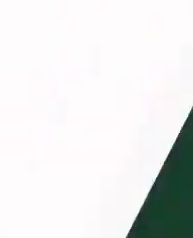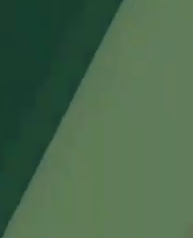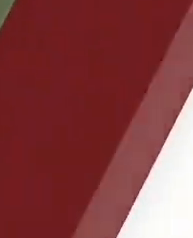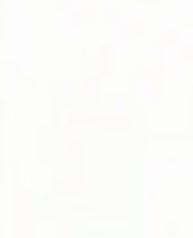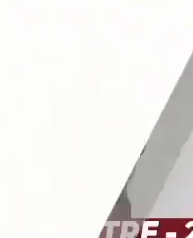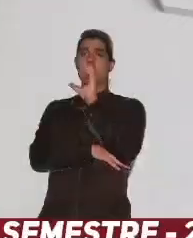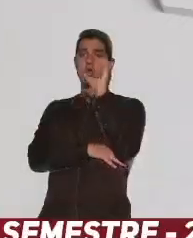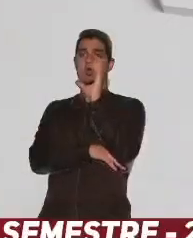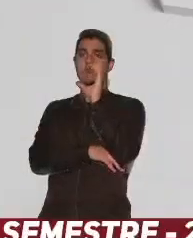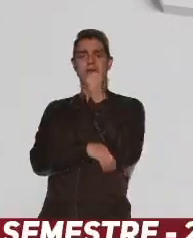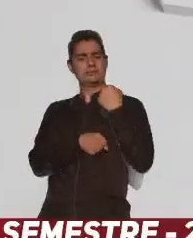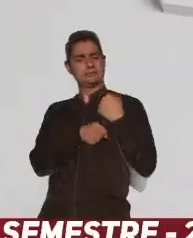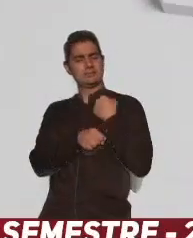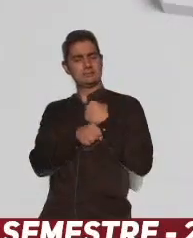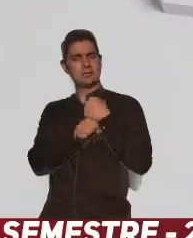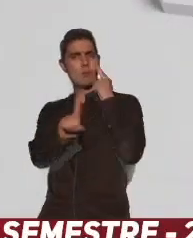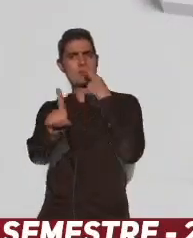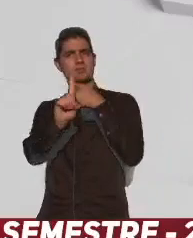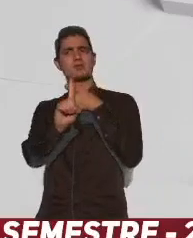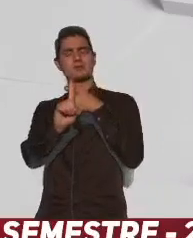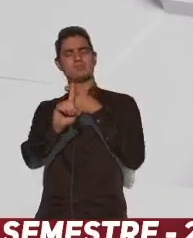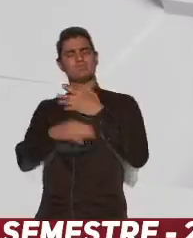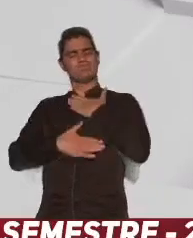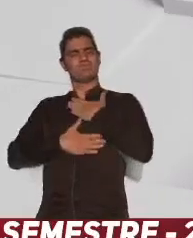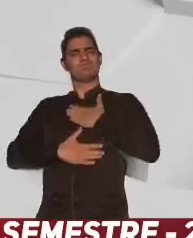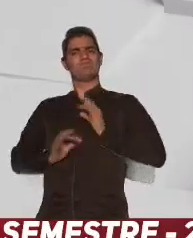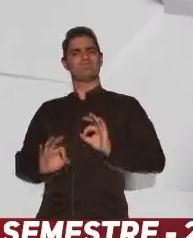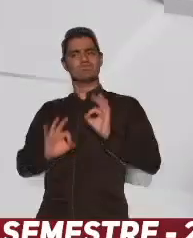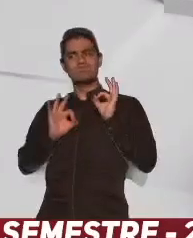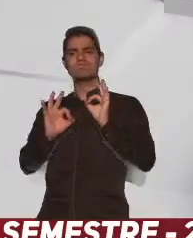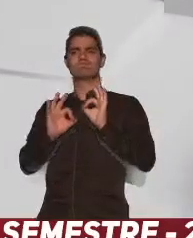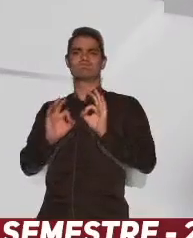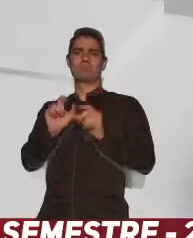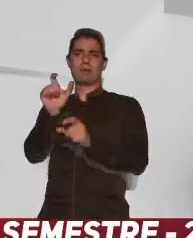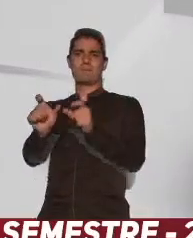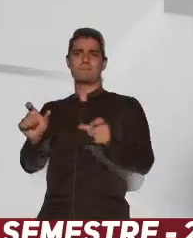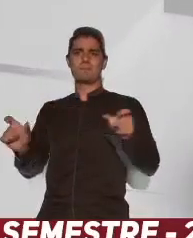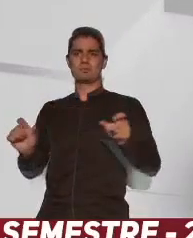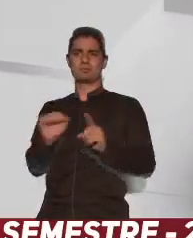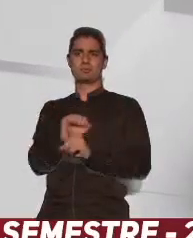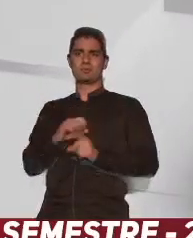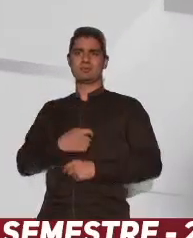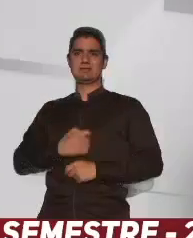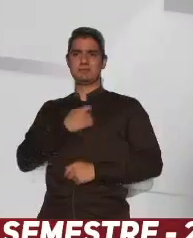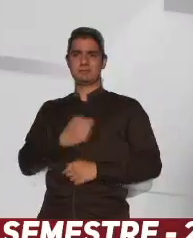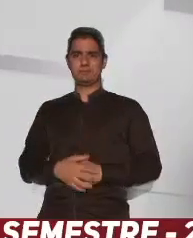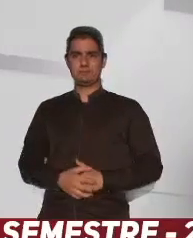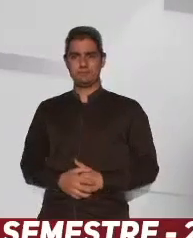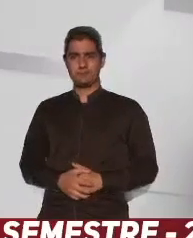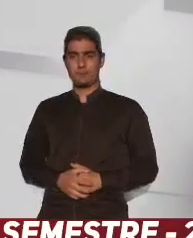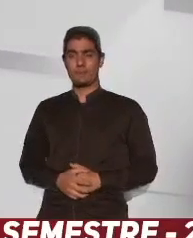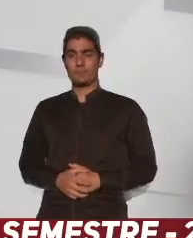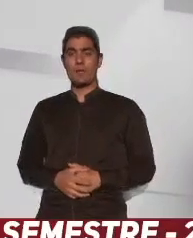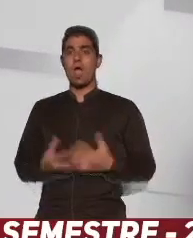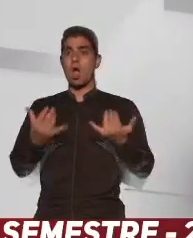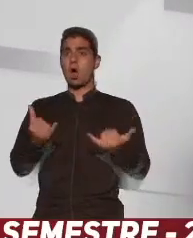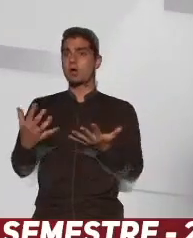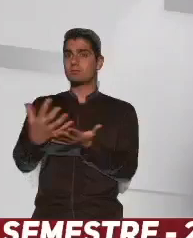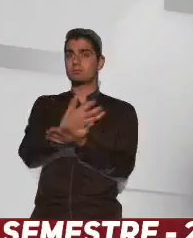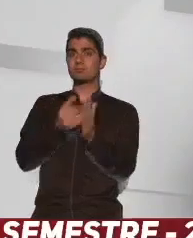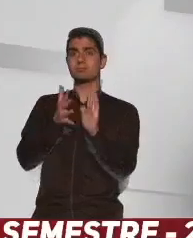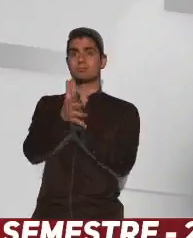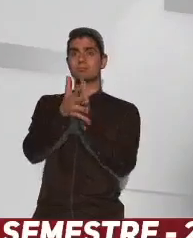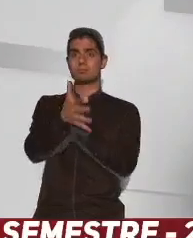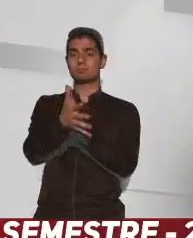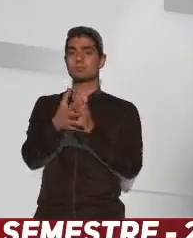el bienestar de la población civil. En esta oportunidad de la audiencia pública, pues es el momento